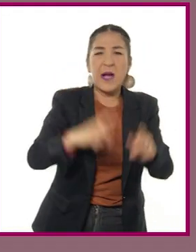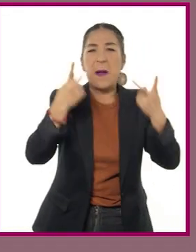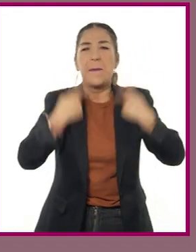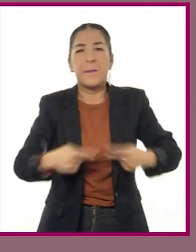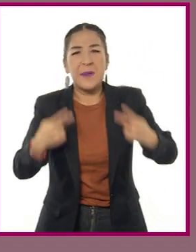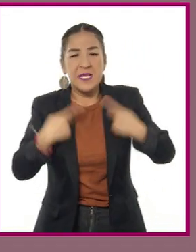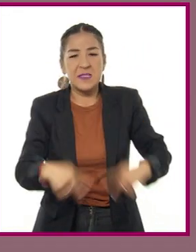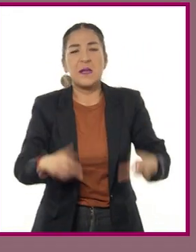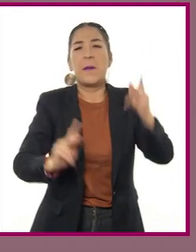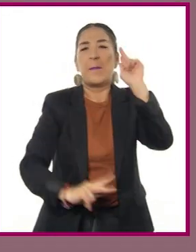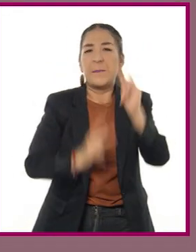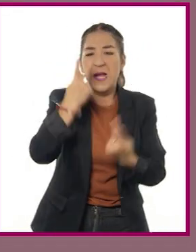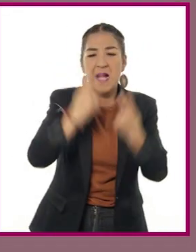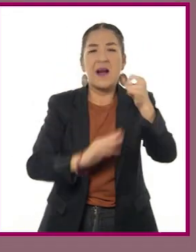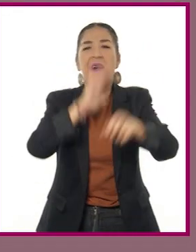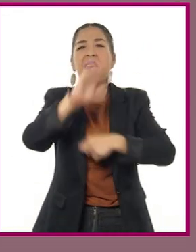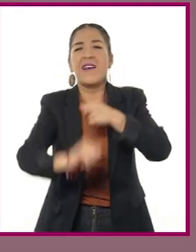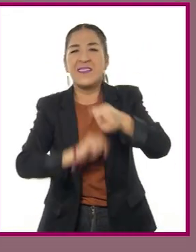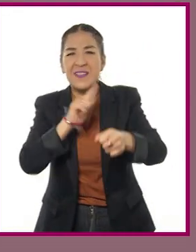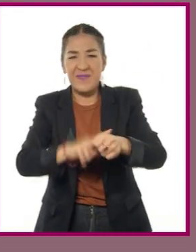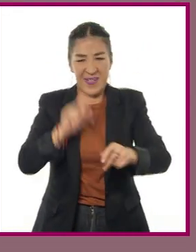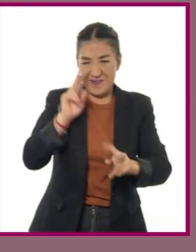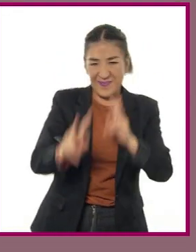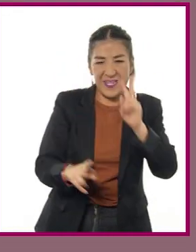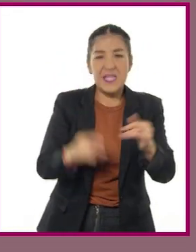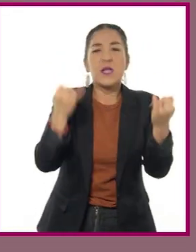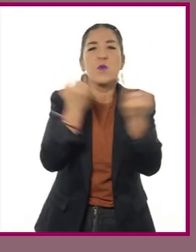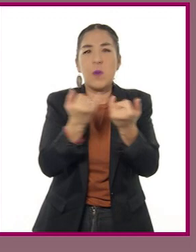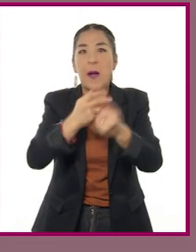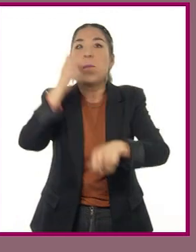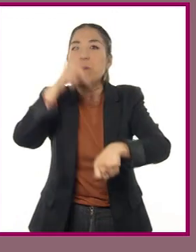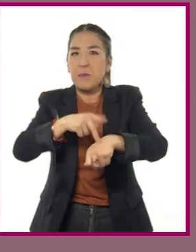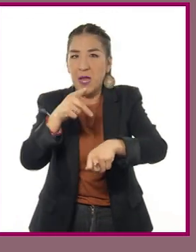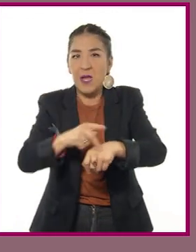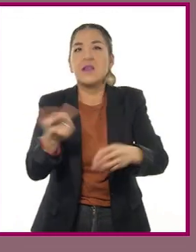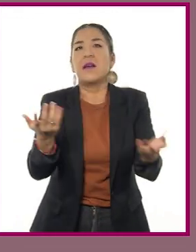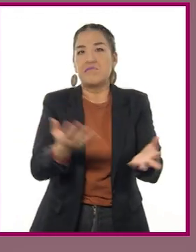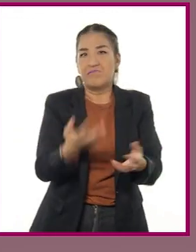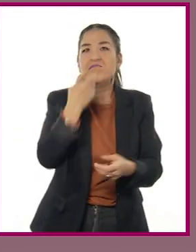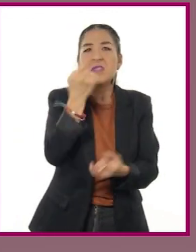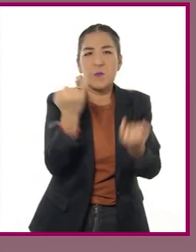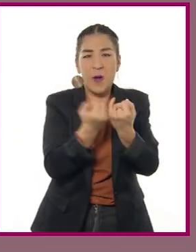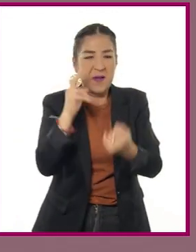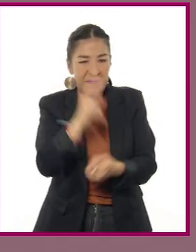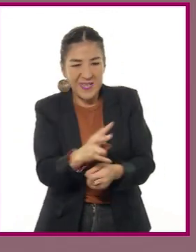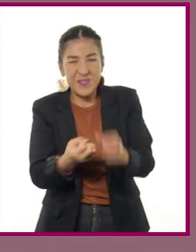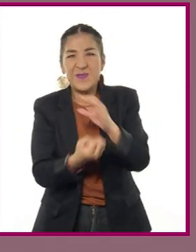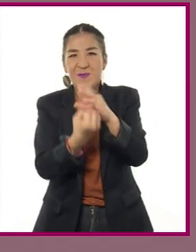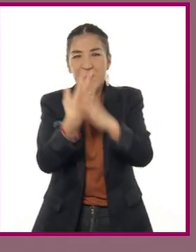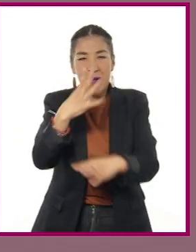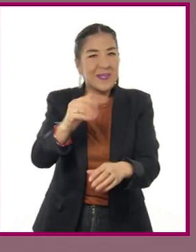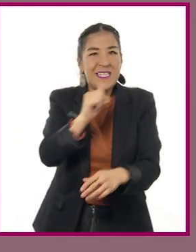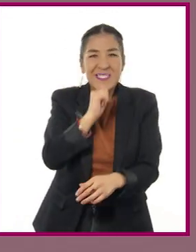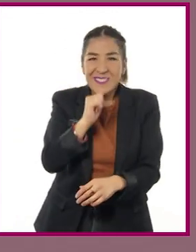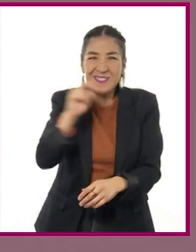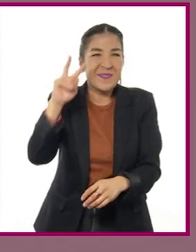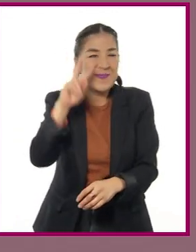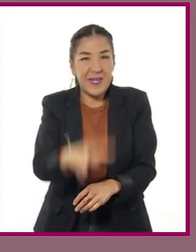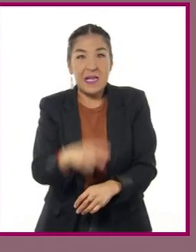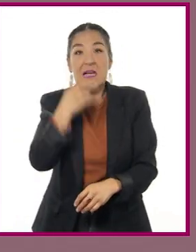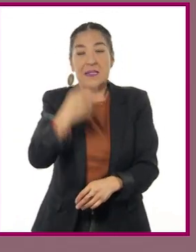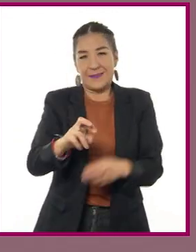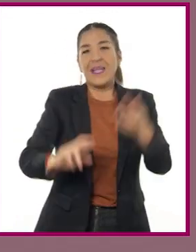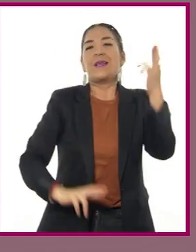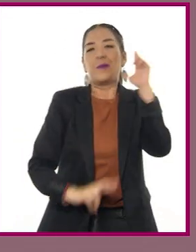habitantes, las plantas, los animales, muchos de los minerales. Entonces, en mucho promovieron lo que después llamamos la